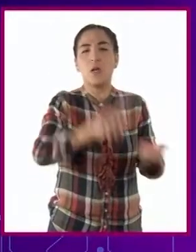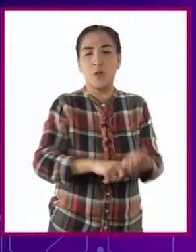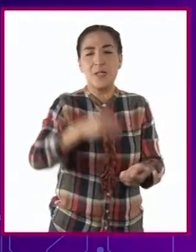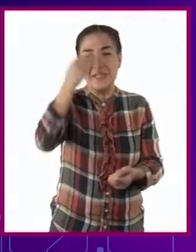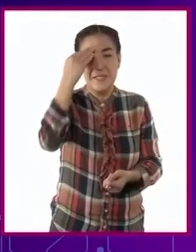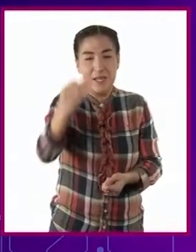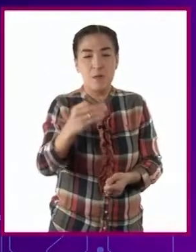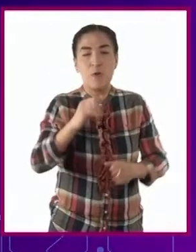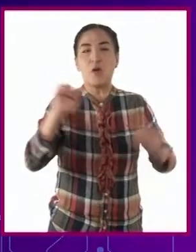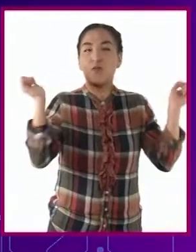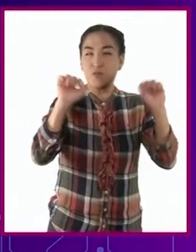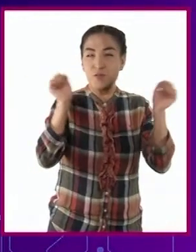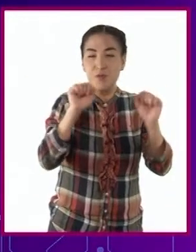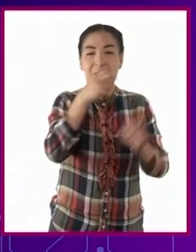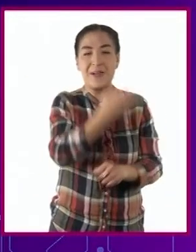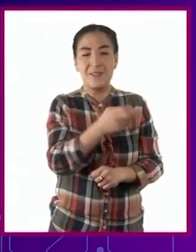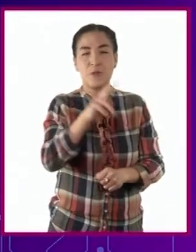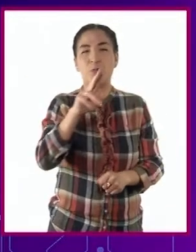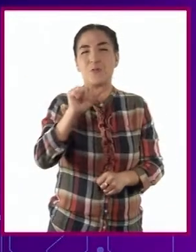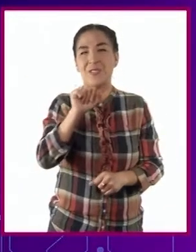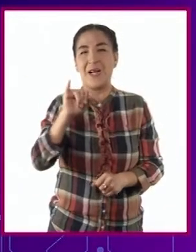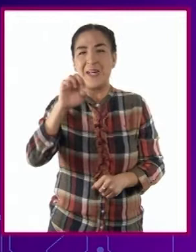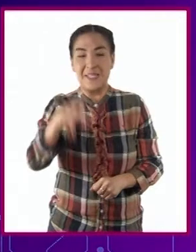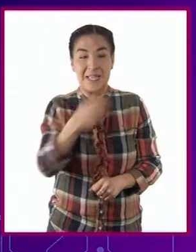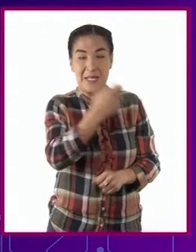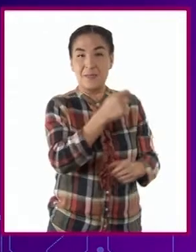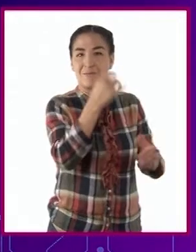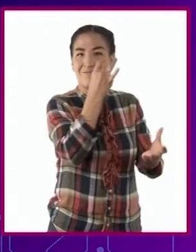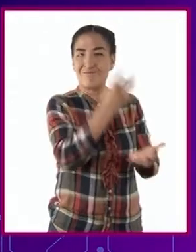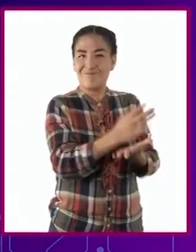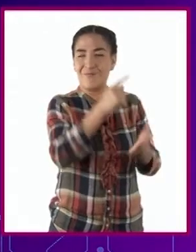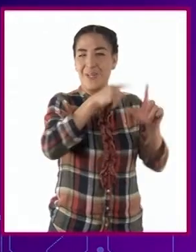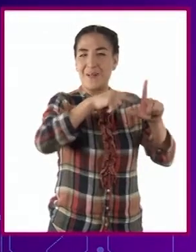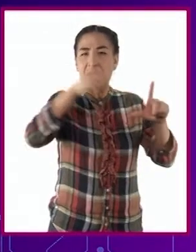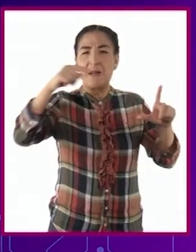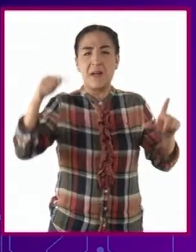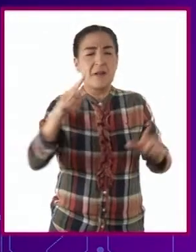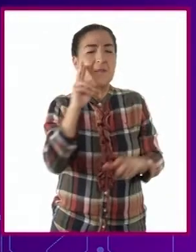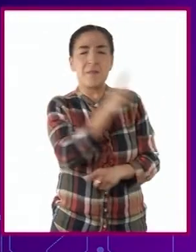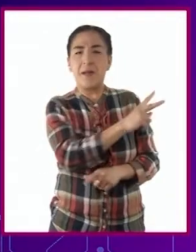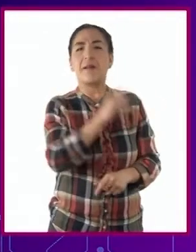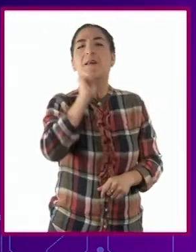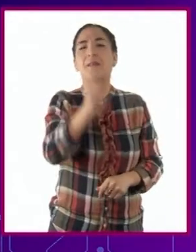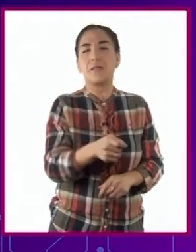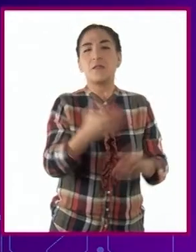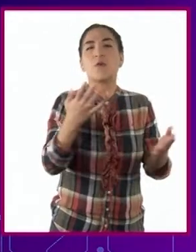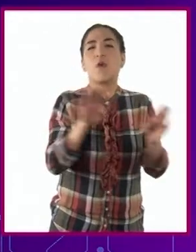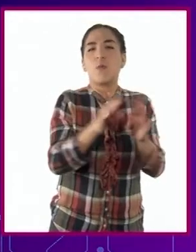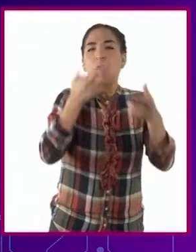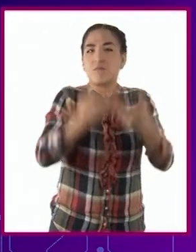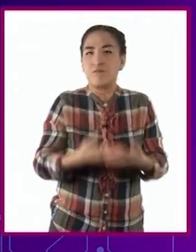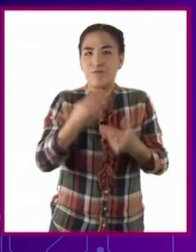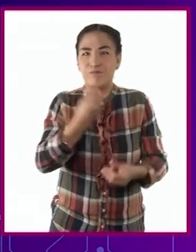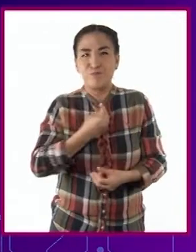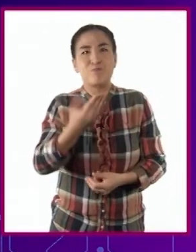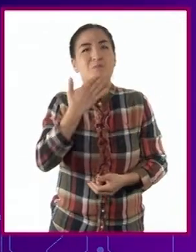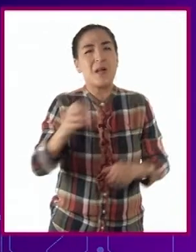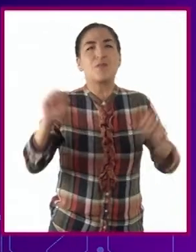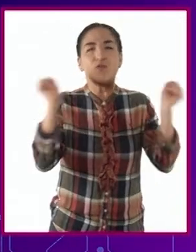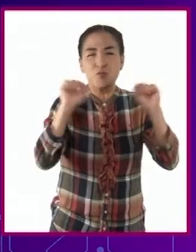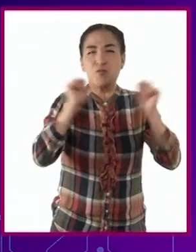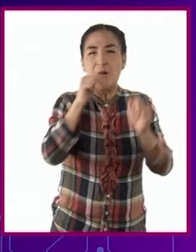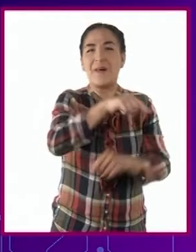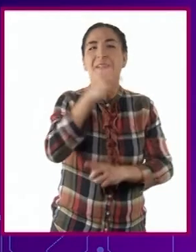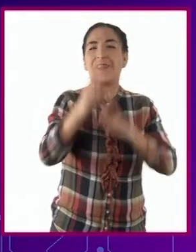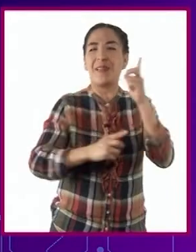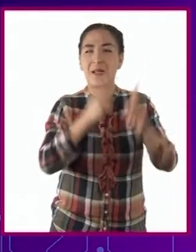Bolt a partir de la gráfica? La ventaja es que podemos determinar el rendimiento durante su carrera deportiva, es decir,